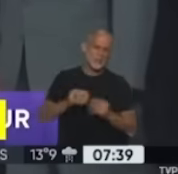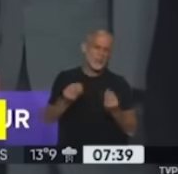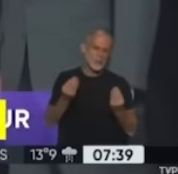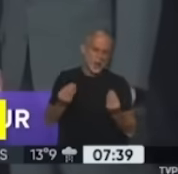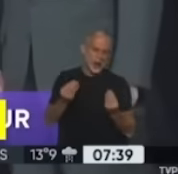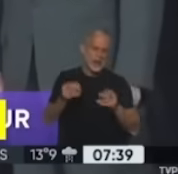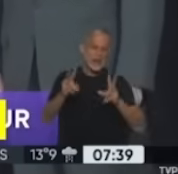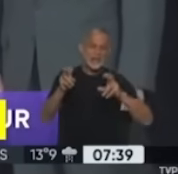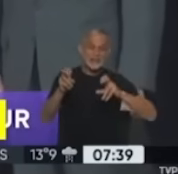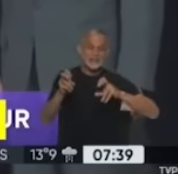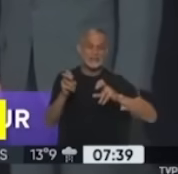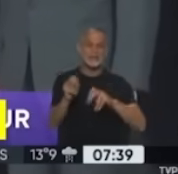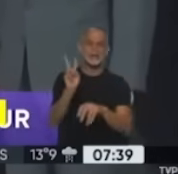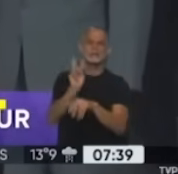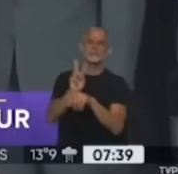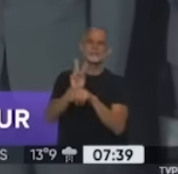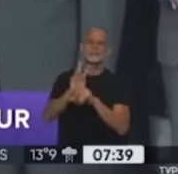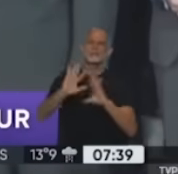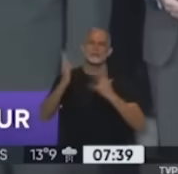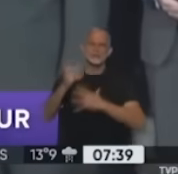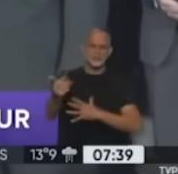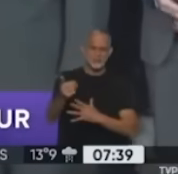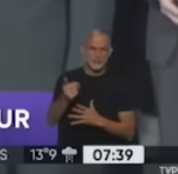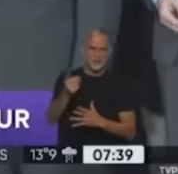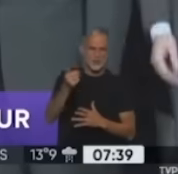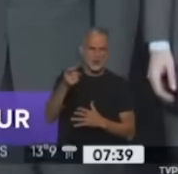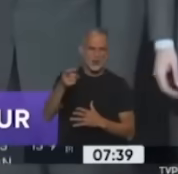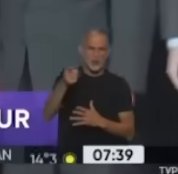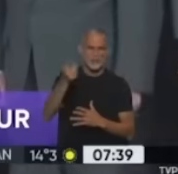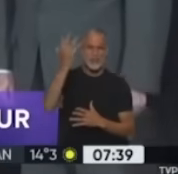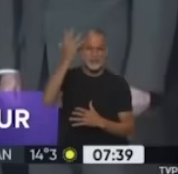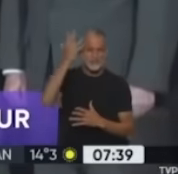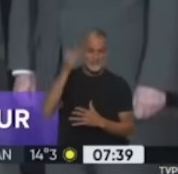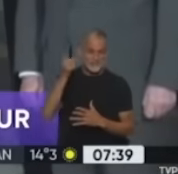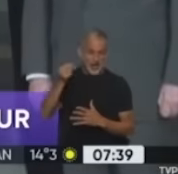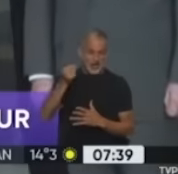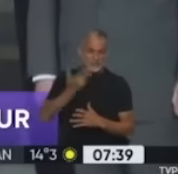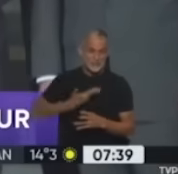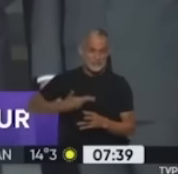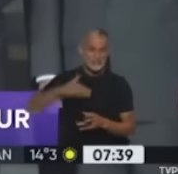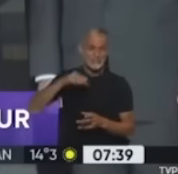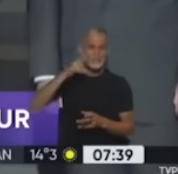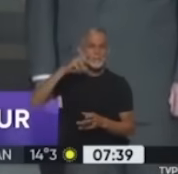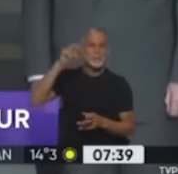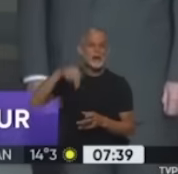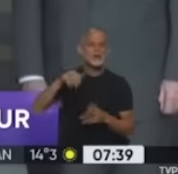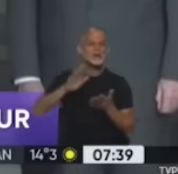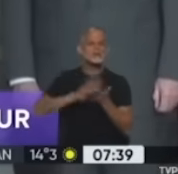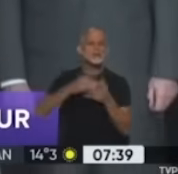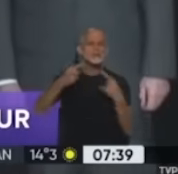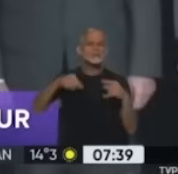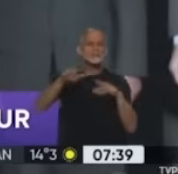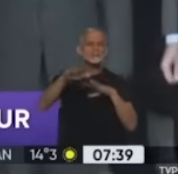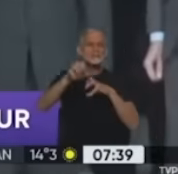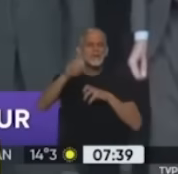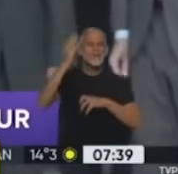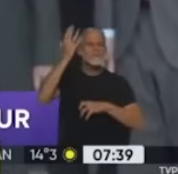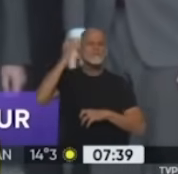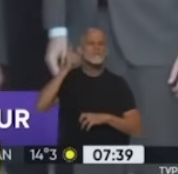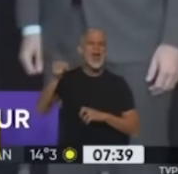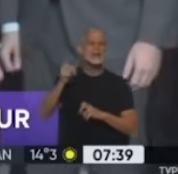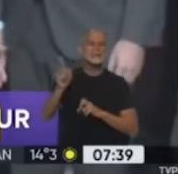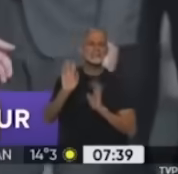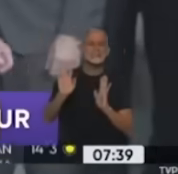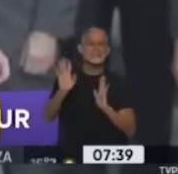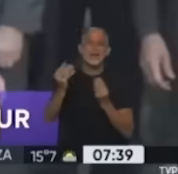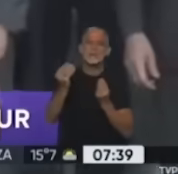la cuestión del proteccionismo que quiere aplicar Emmanuel Macron sobre los productos agrícolas franceses, que